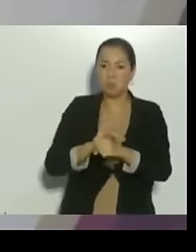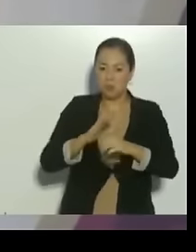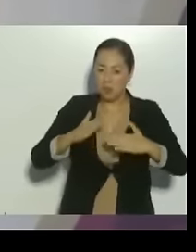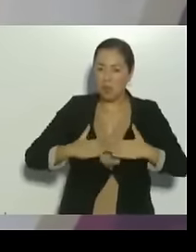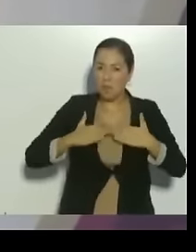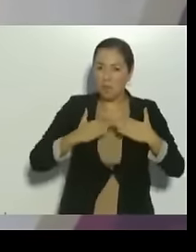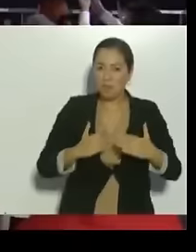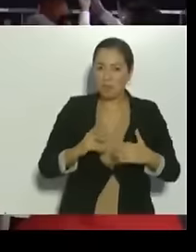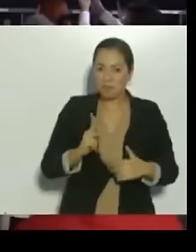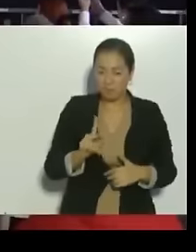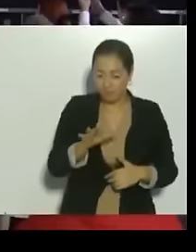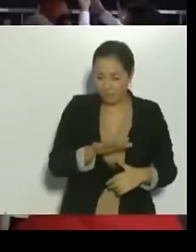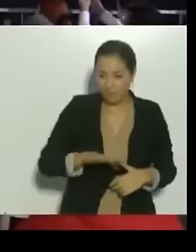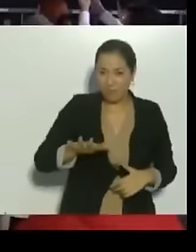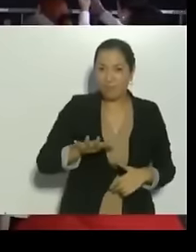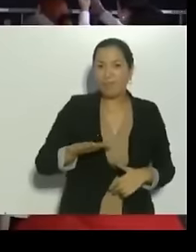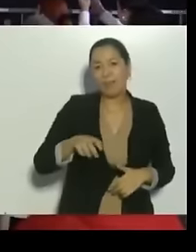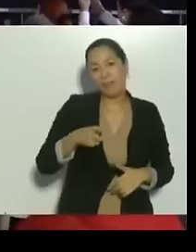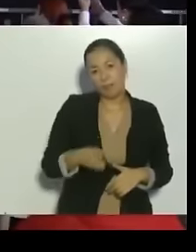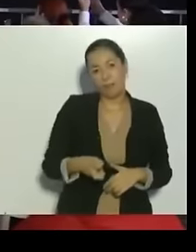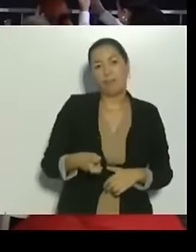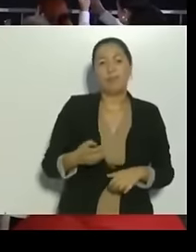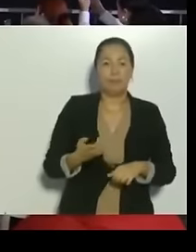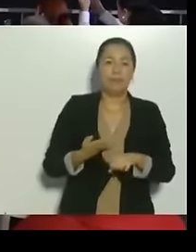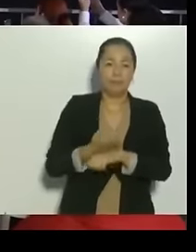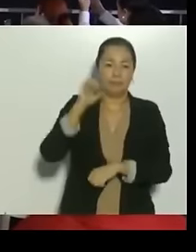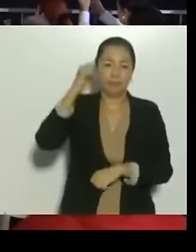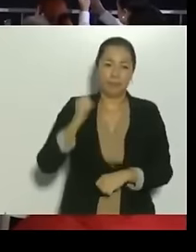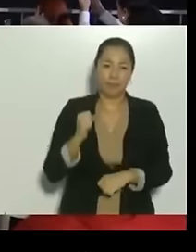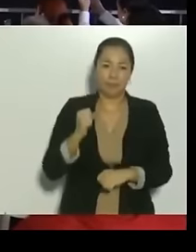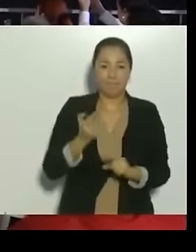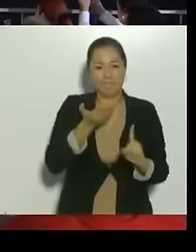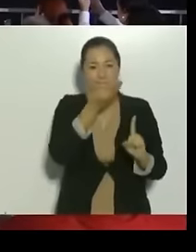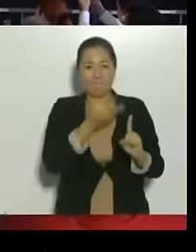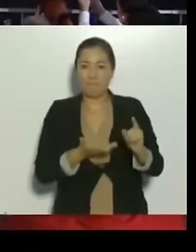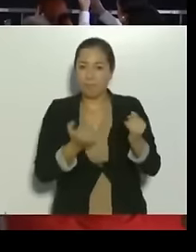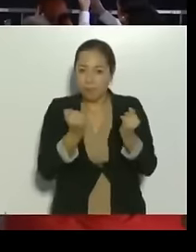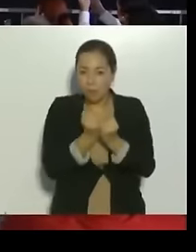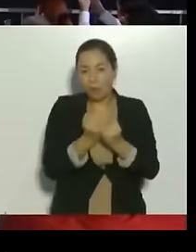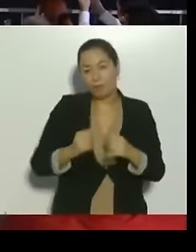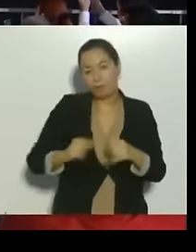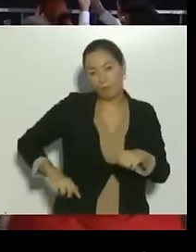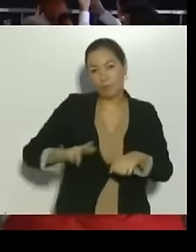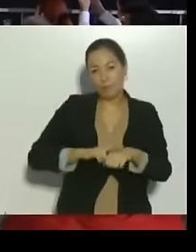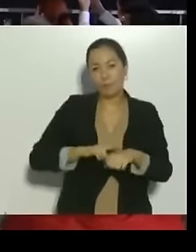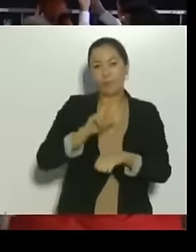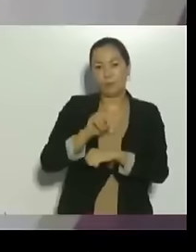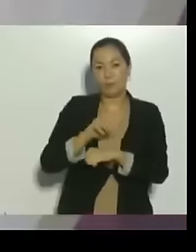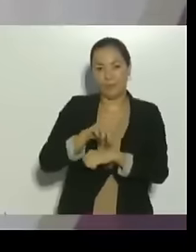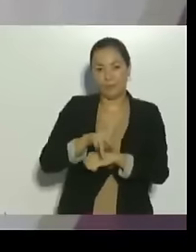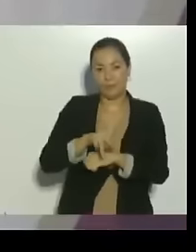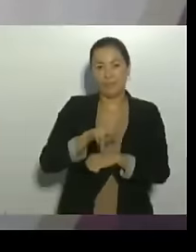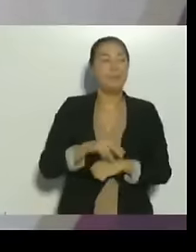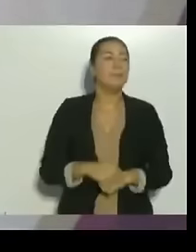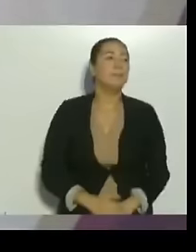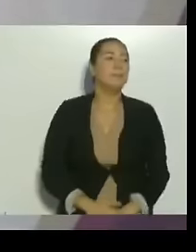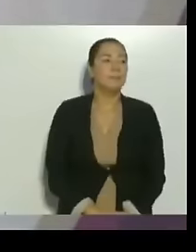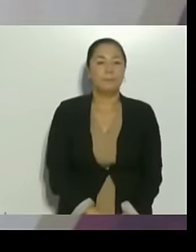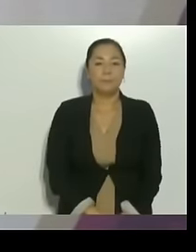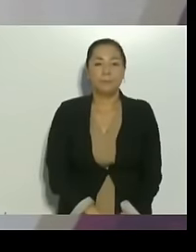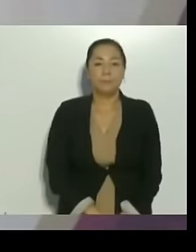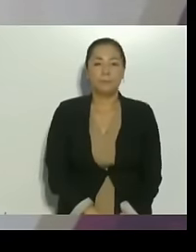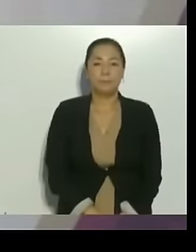de abajo hacia arriba Aunque parezca tonto no pero realmente es la estrategia que ha estado funcionando vas creciendo la economía desde abajo